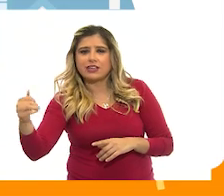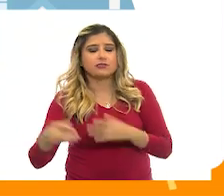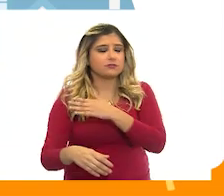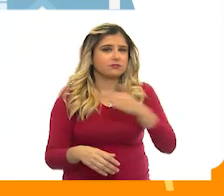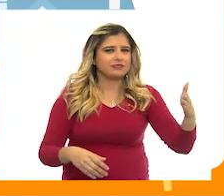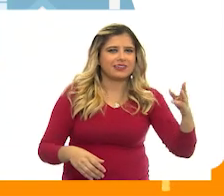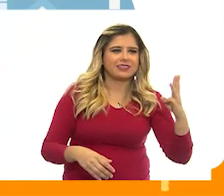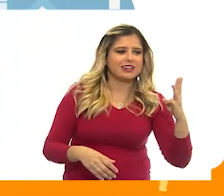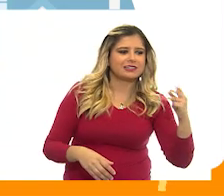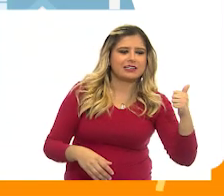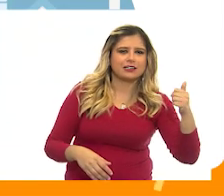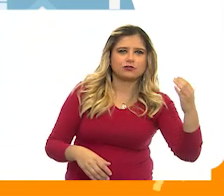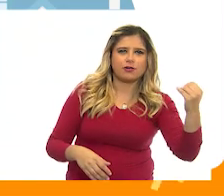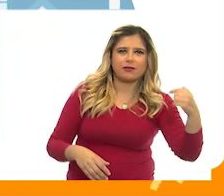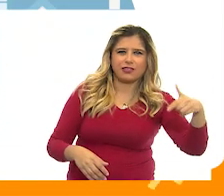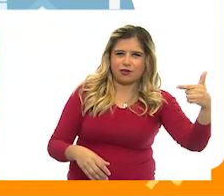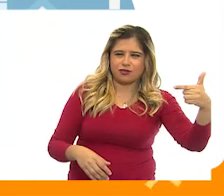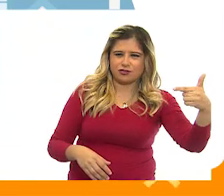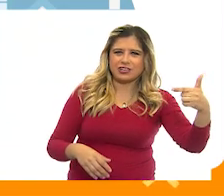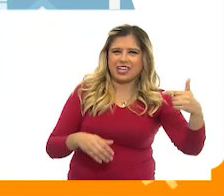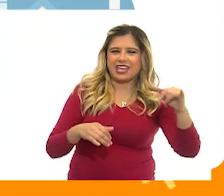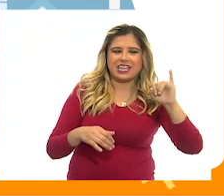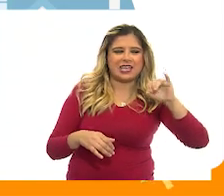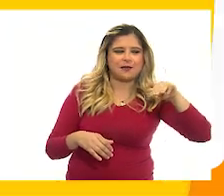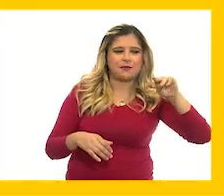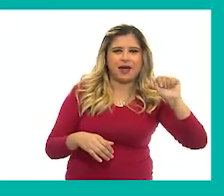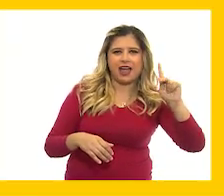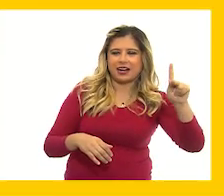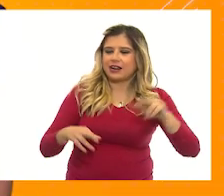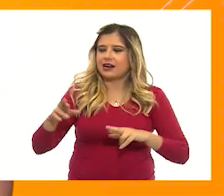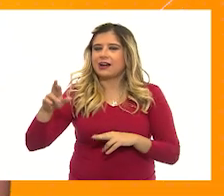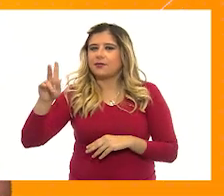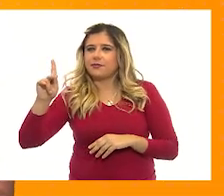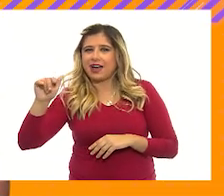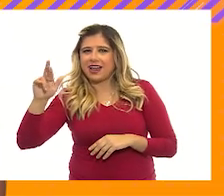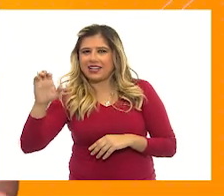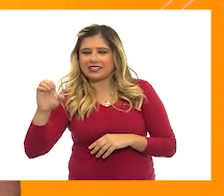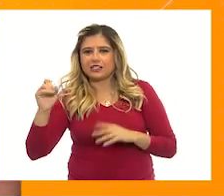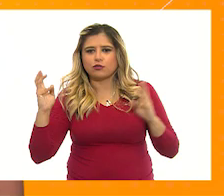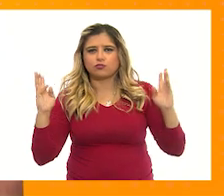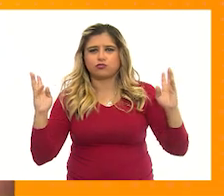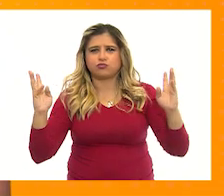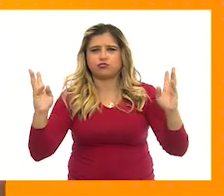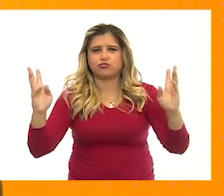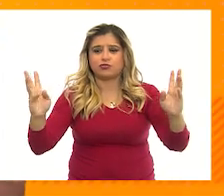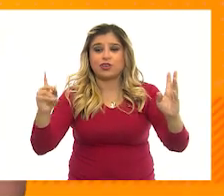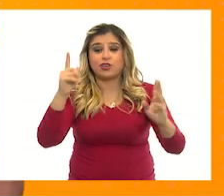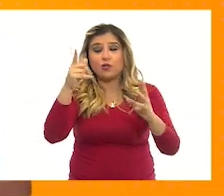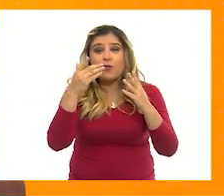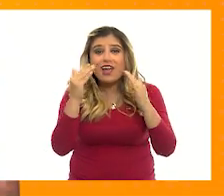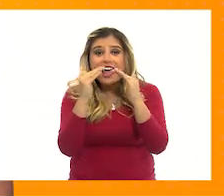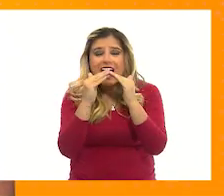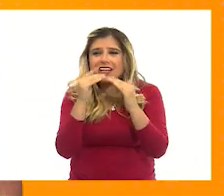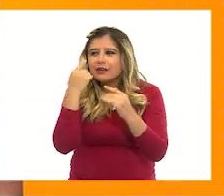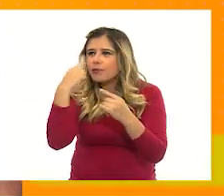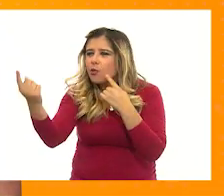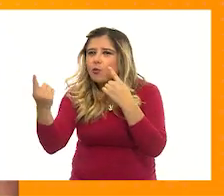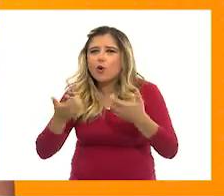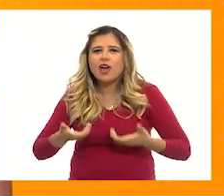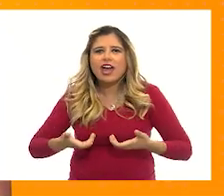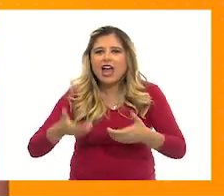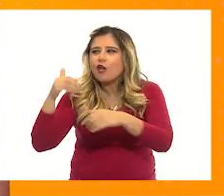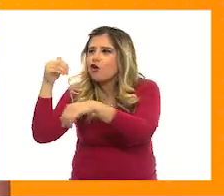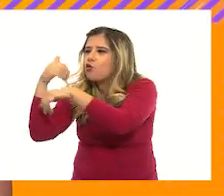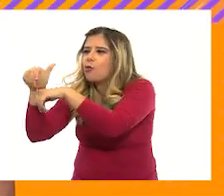impares del otro lado, es decir, en la acera de enfrente? La próxima vez que vayas por la calle, echa un vistazo a la